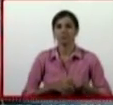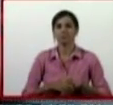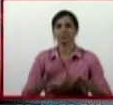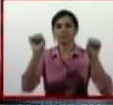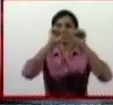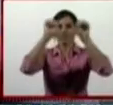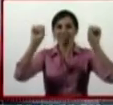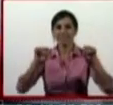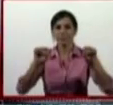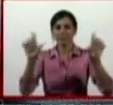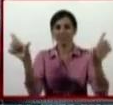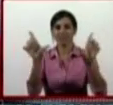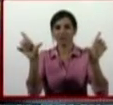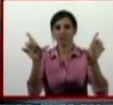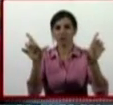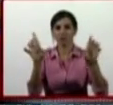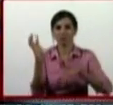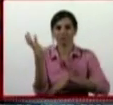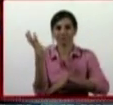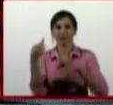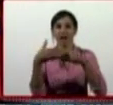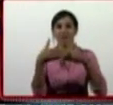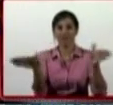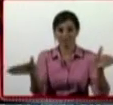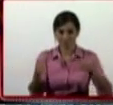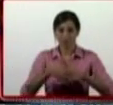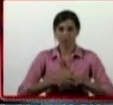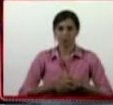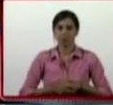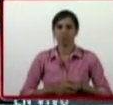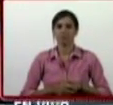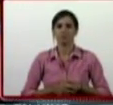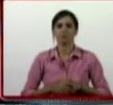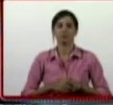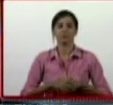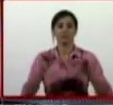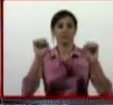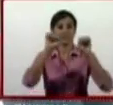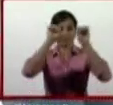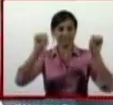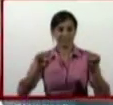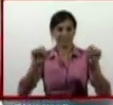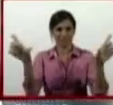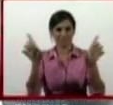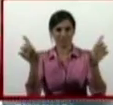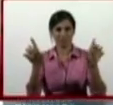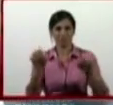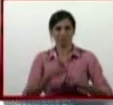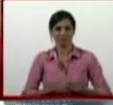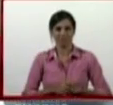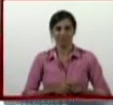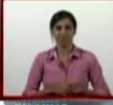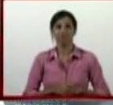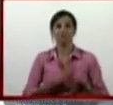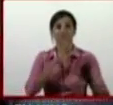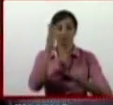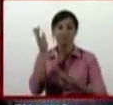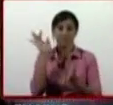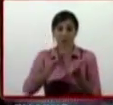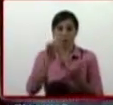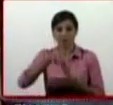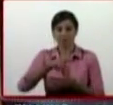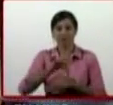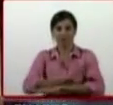televisión digital abierta. El sistema digital abierta ha llegado a Barquisimeto.